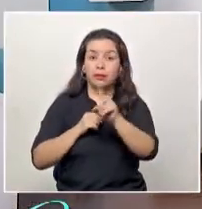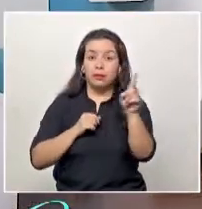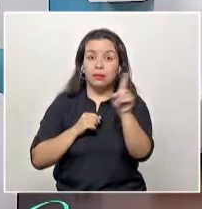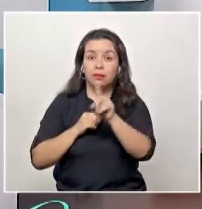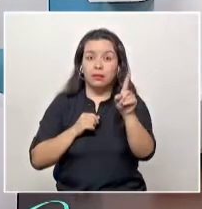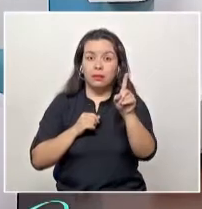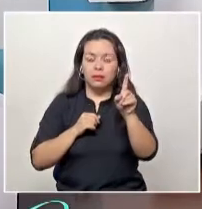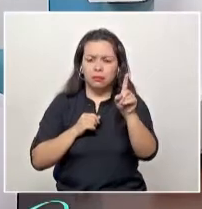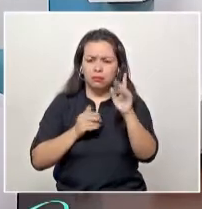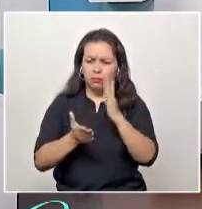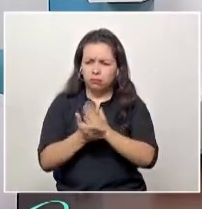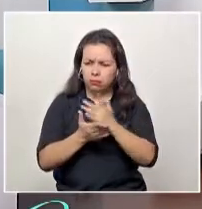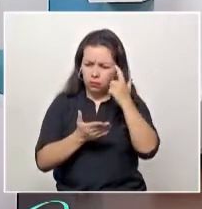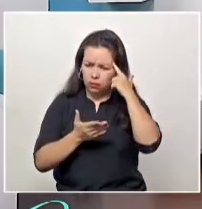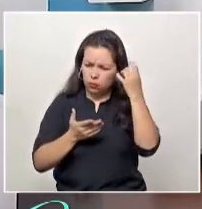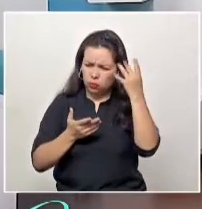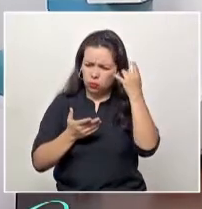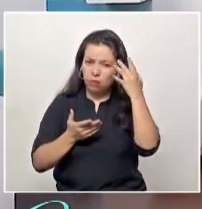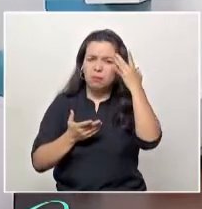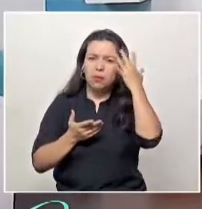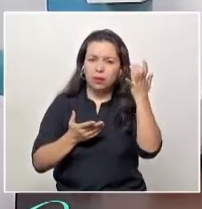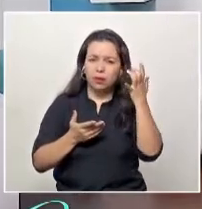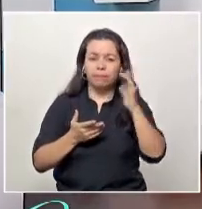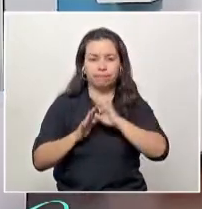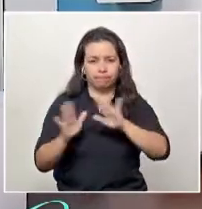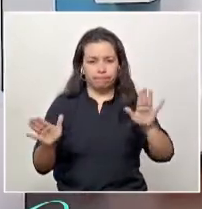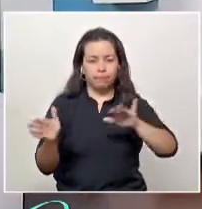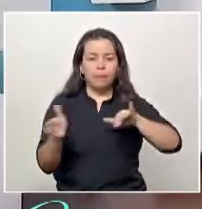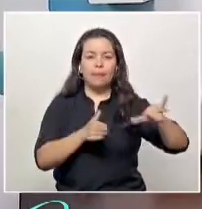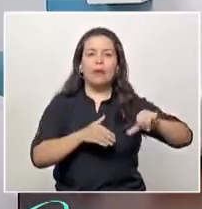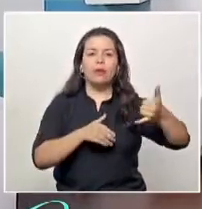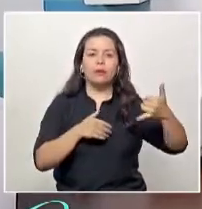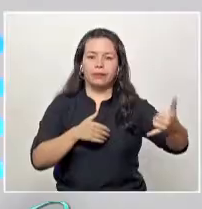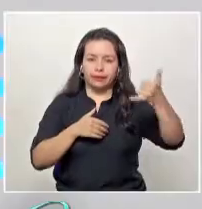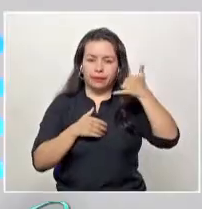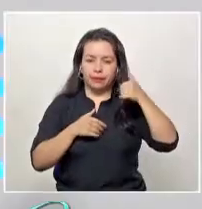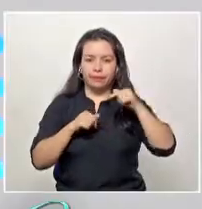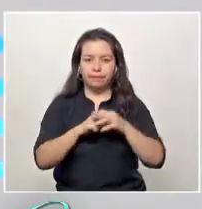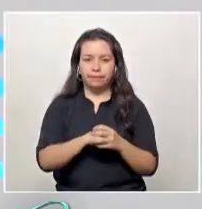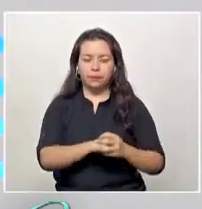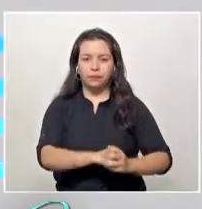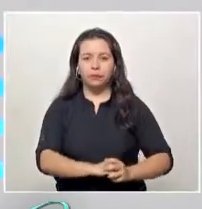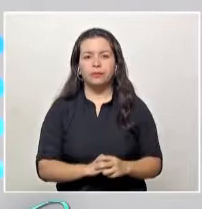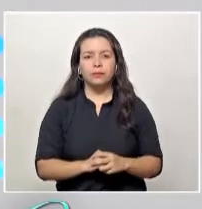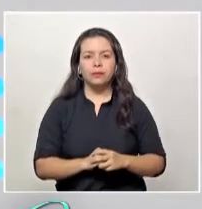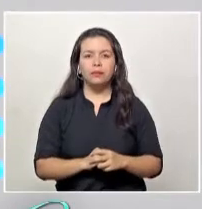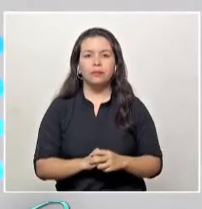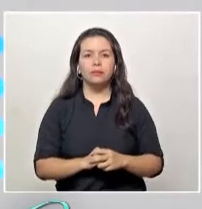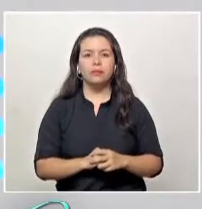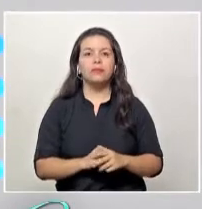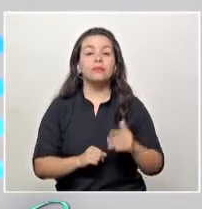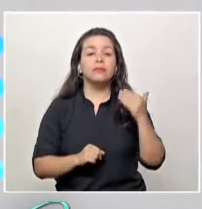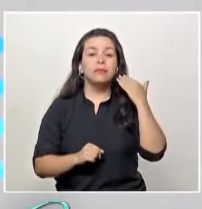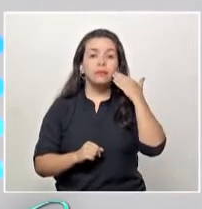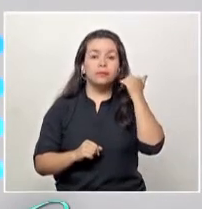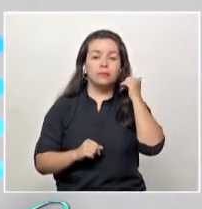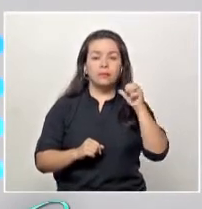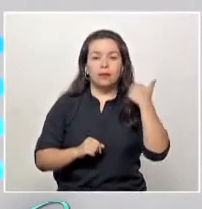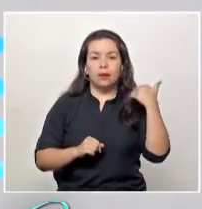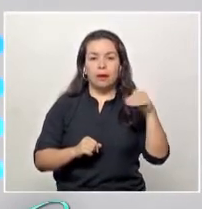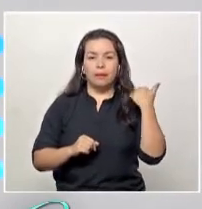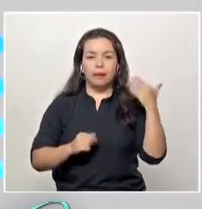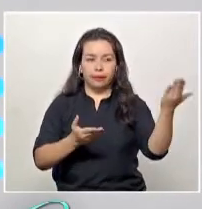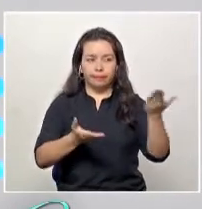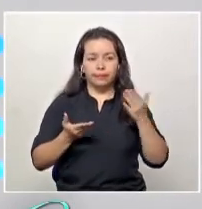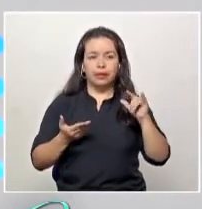por qué me duele la cabeza. Vamos con otra llamada, línea gratis 018-127-222. Lilia está en Armenia. Bienvenida,